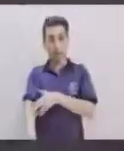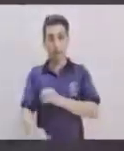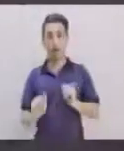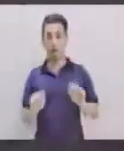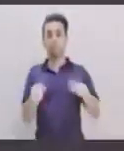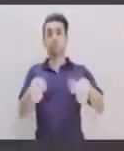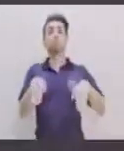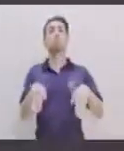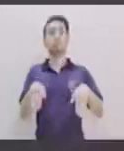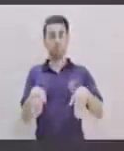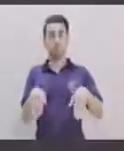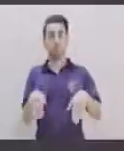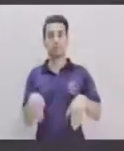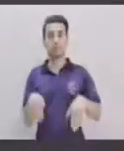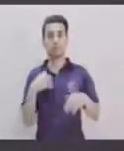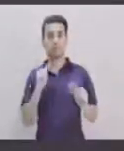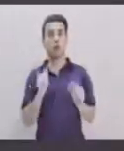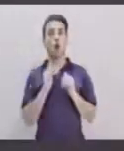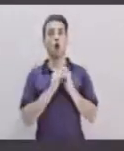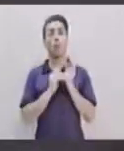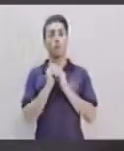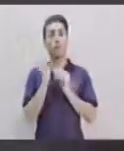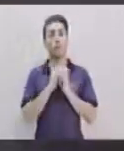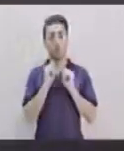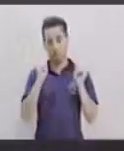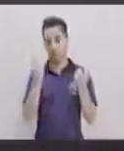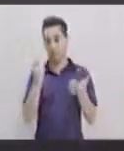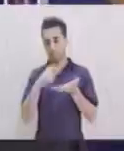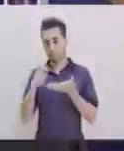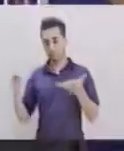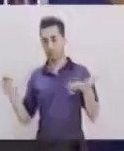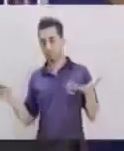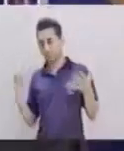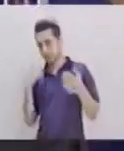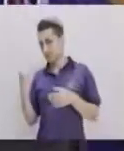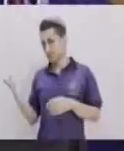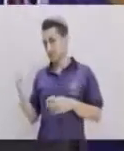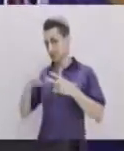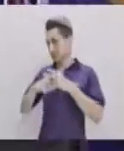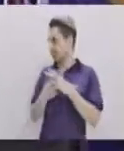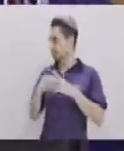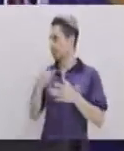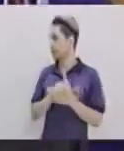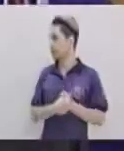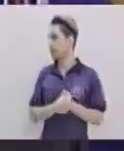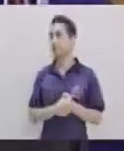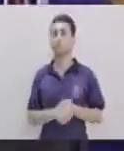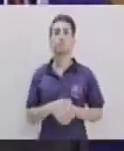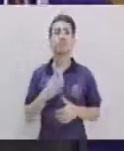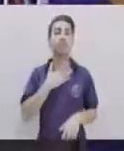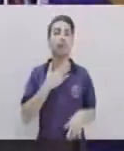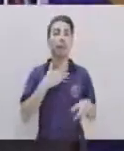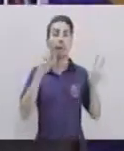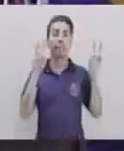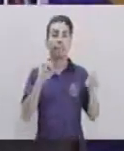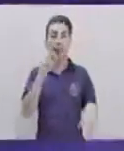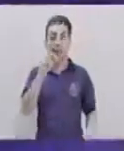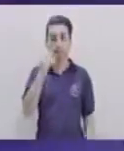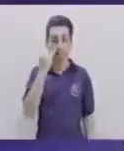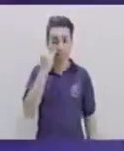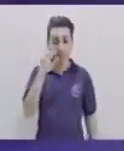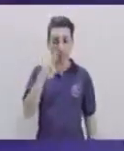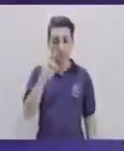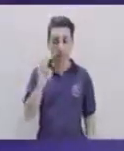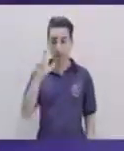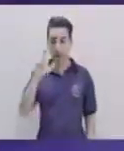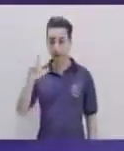es incómodo estar sentados y hacemos cosas muy lindas. Vamos a iniciar entonces. Dijimos la direccionalidad de las letras.